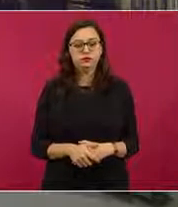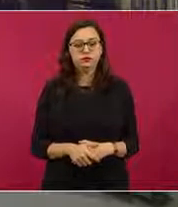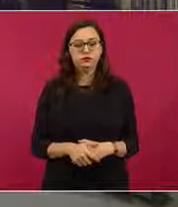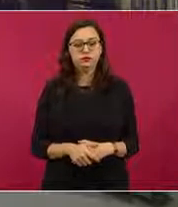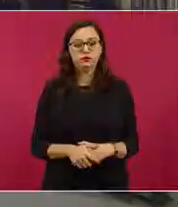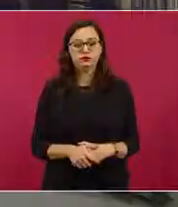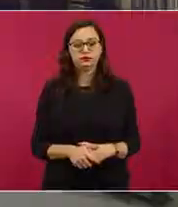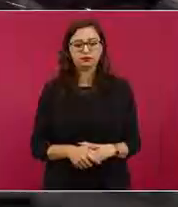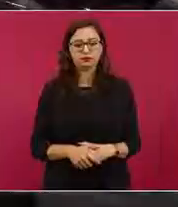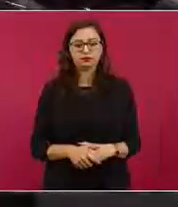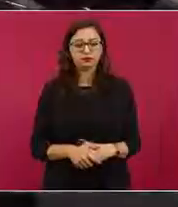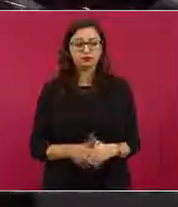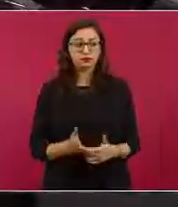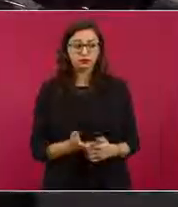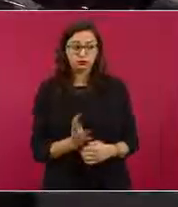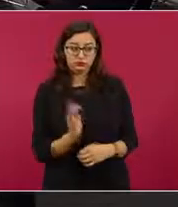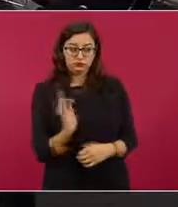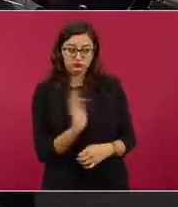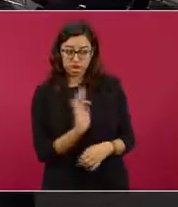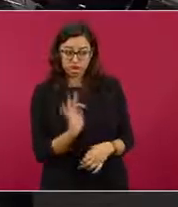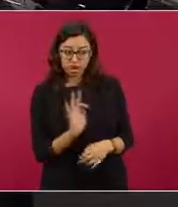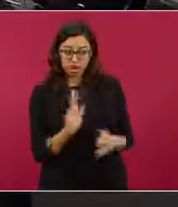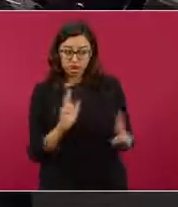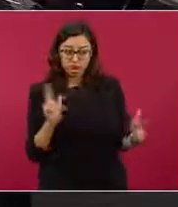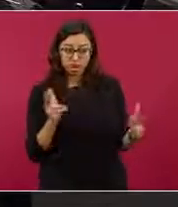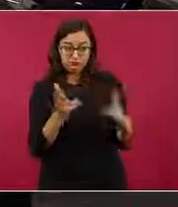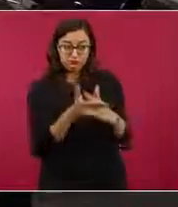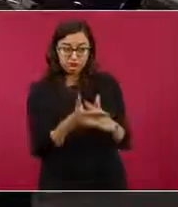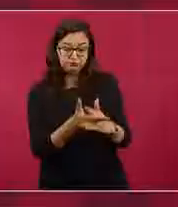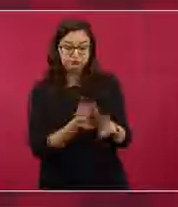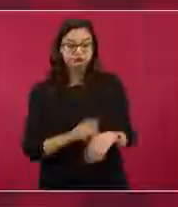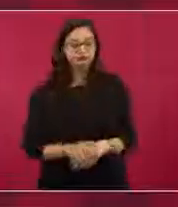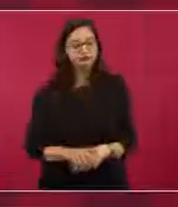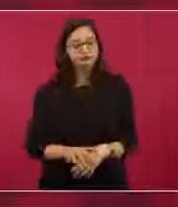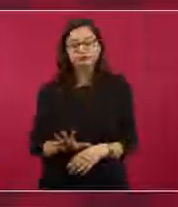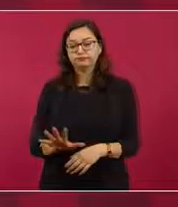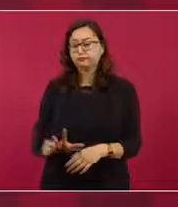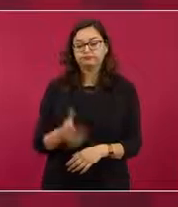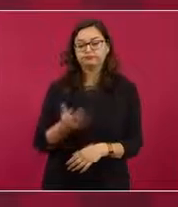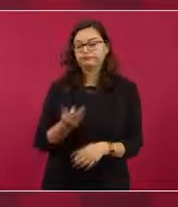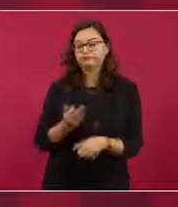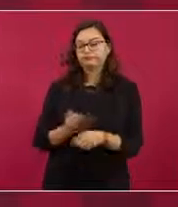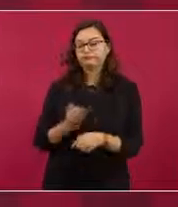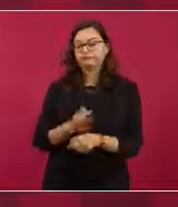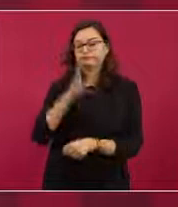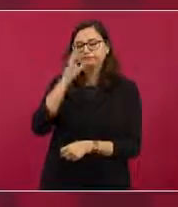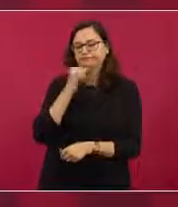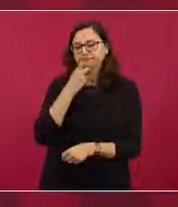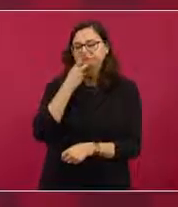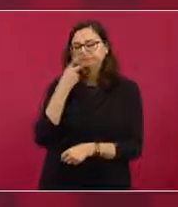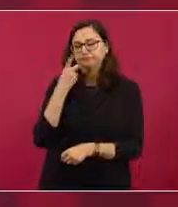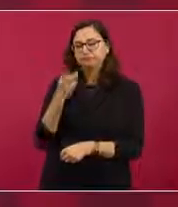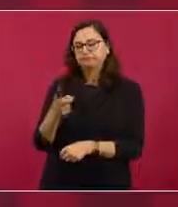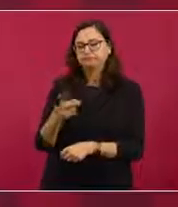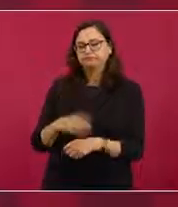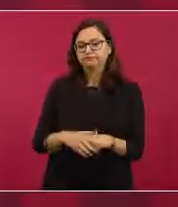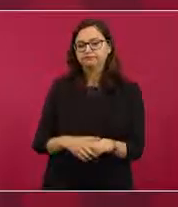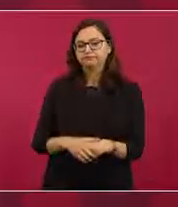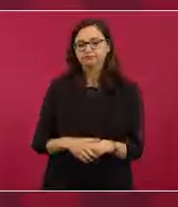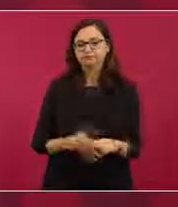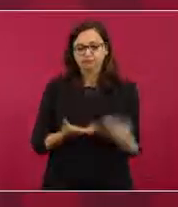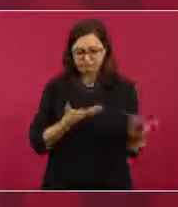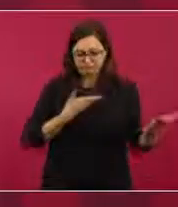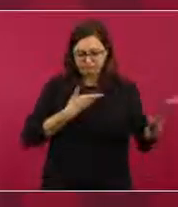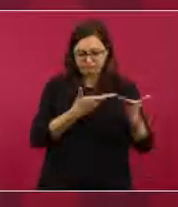de un homicidio? No puedo decir más, porque estaría yo incumpliendo